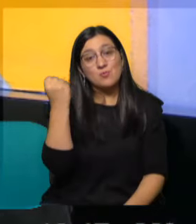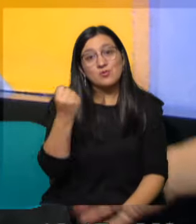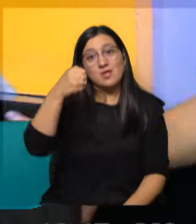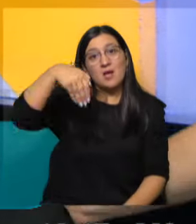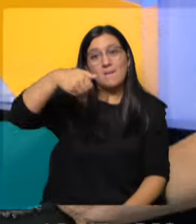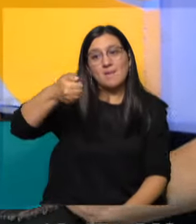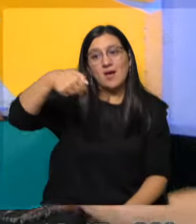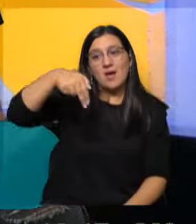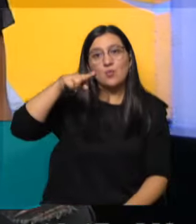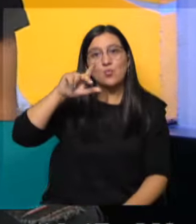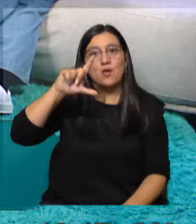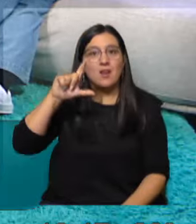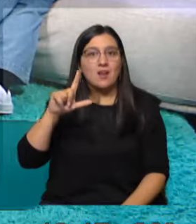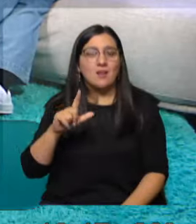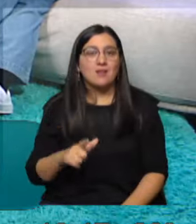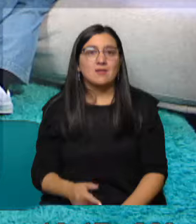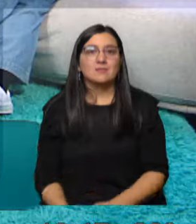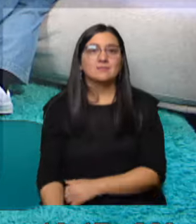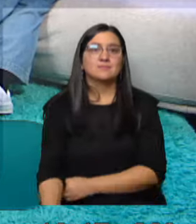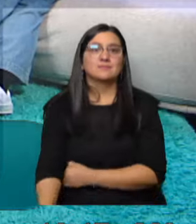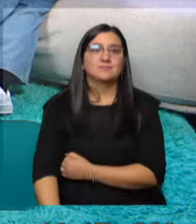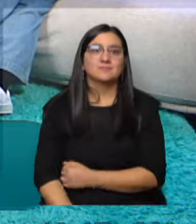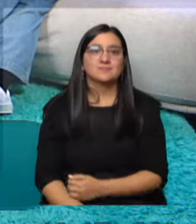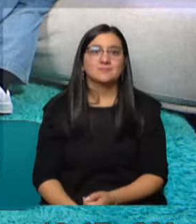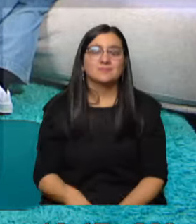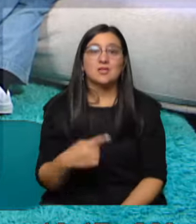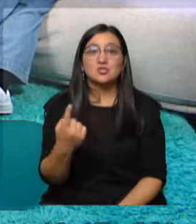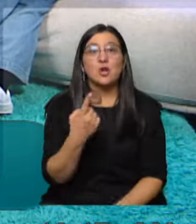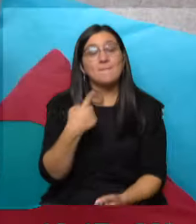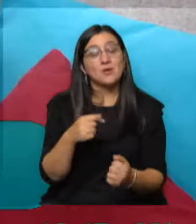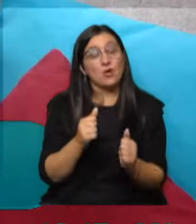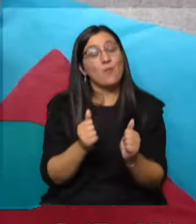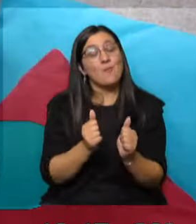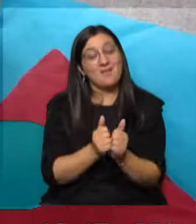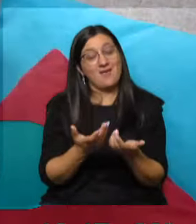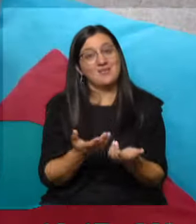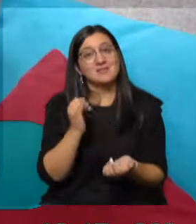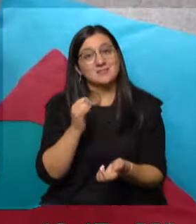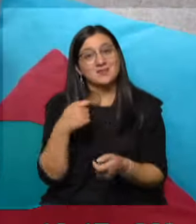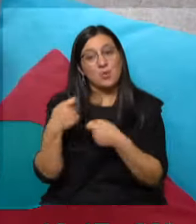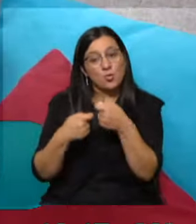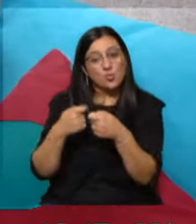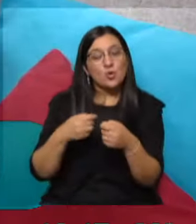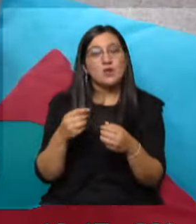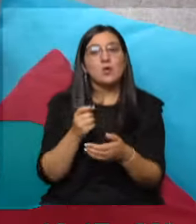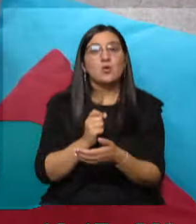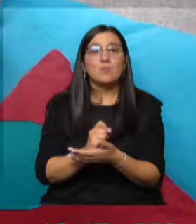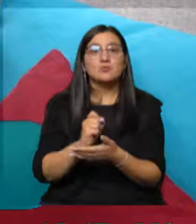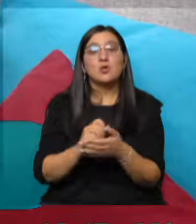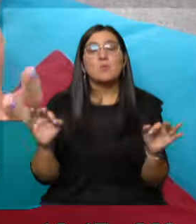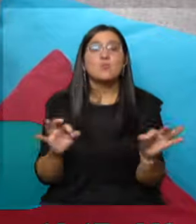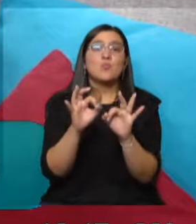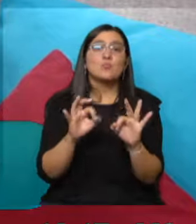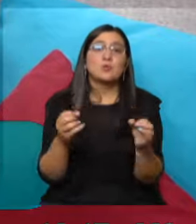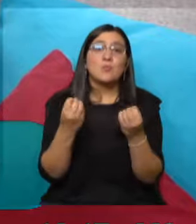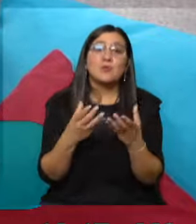era. El Manuel. Un ídolo. Sola, pero. Es muy importante, sí, productores, compositores, músicos, porque es la gente